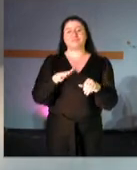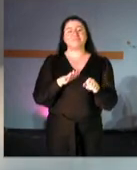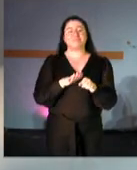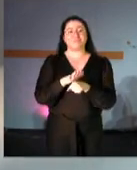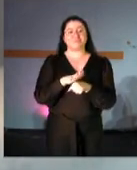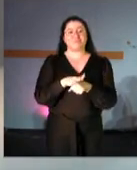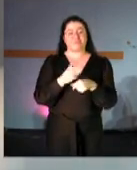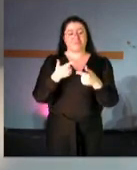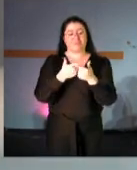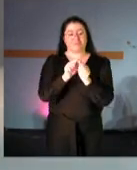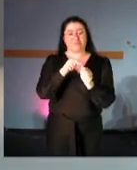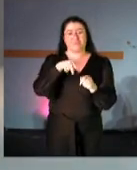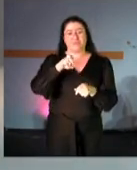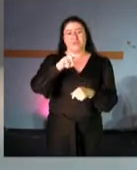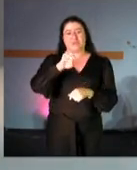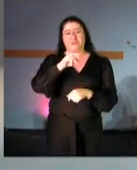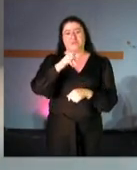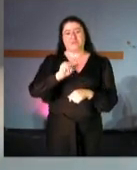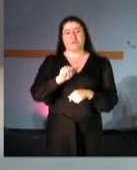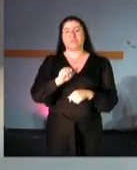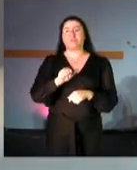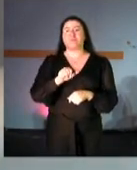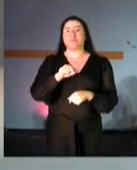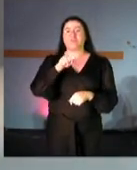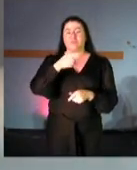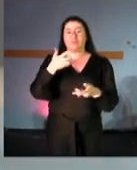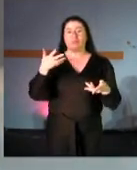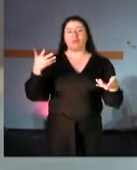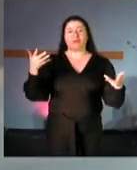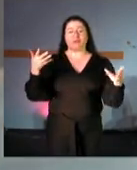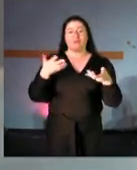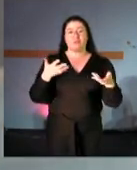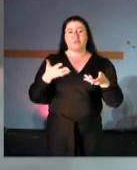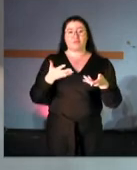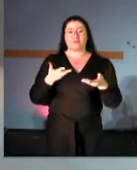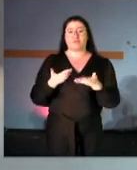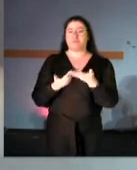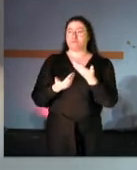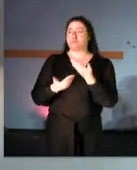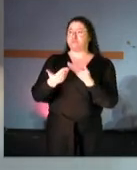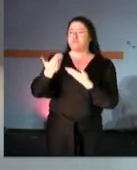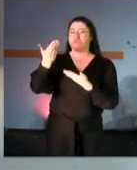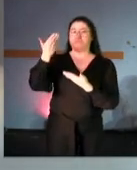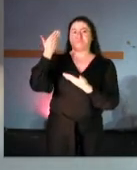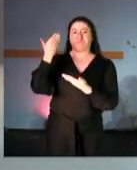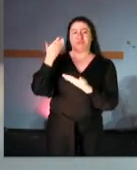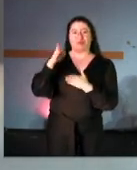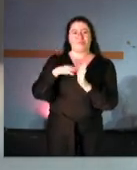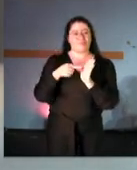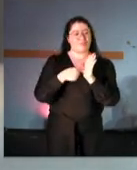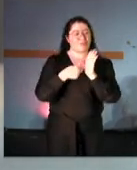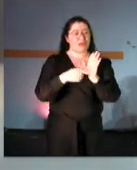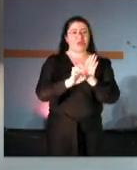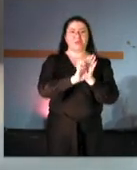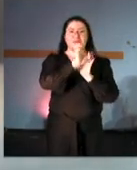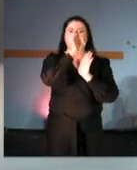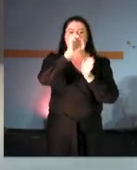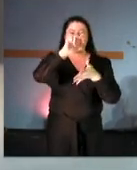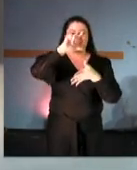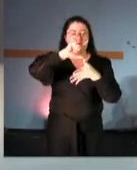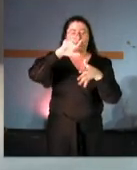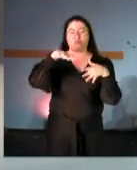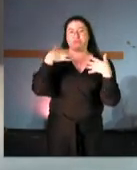nicaragüense, el valiente pueblo nicaragüense que se había convertido desde tiempos de Sandino en un ejemplo para toda América Latina y para todo el